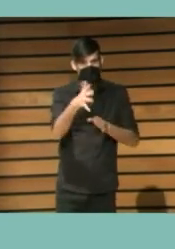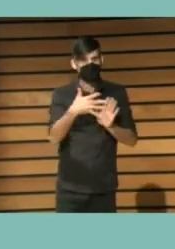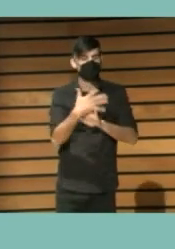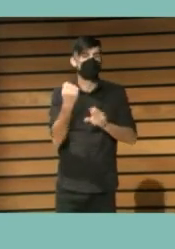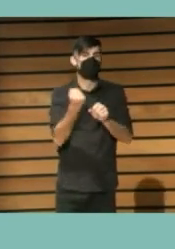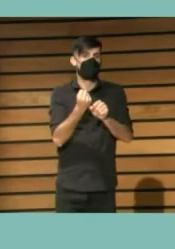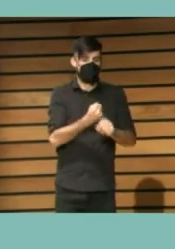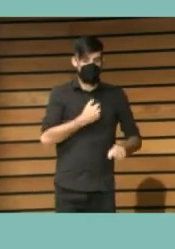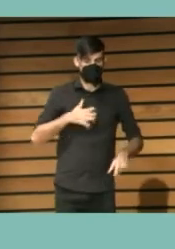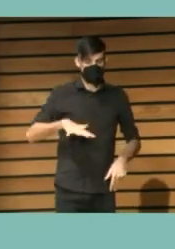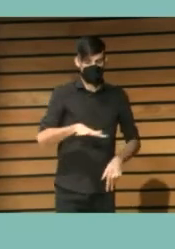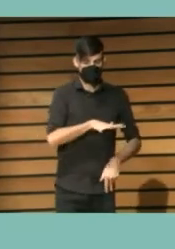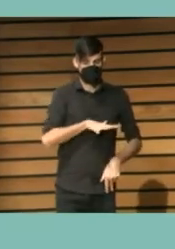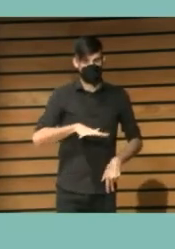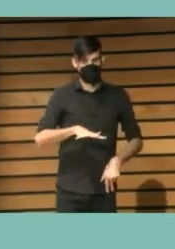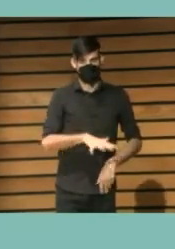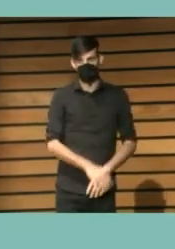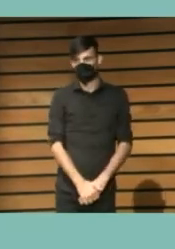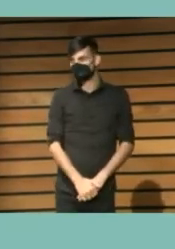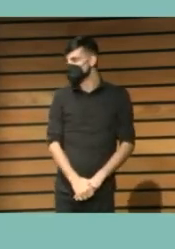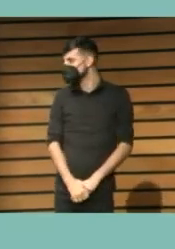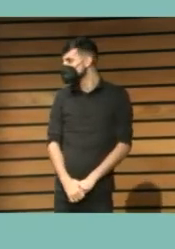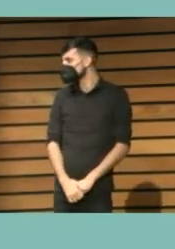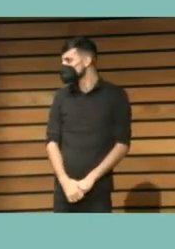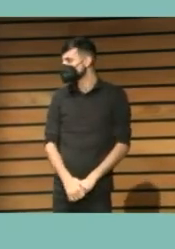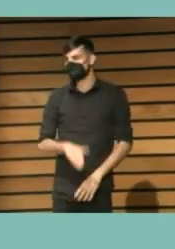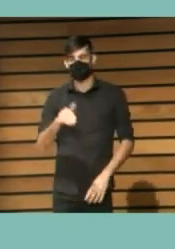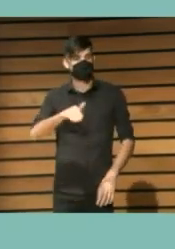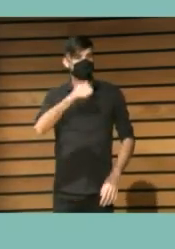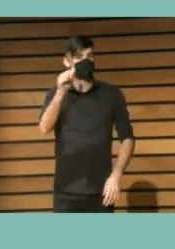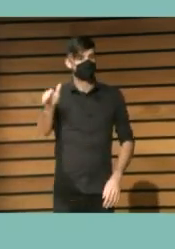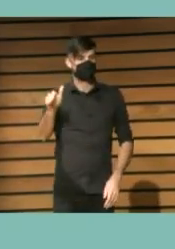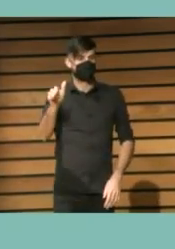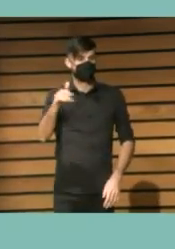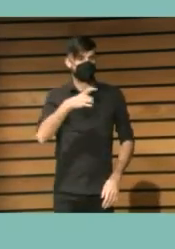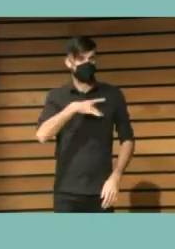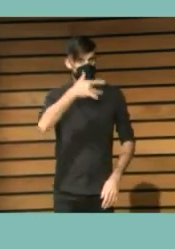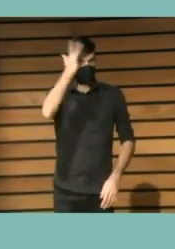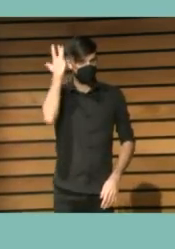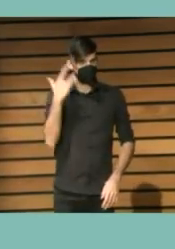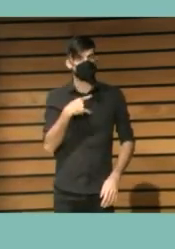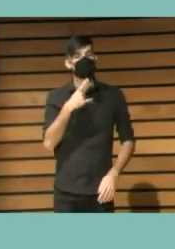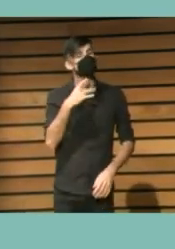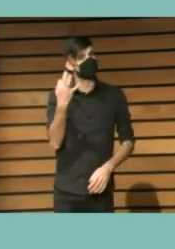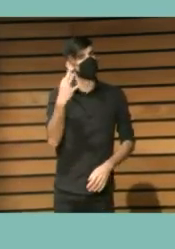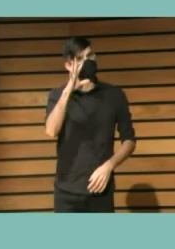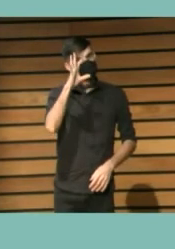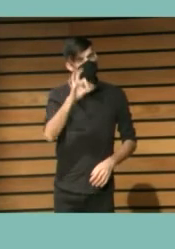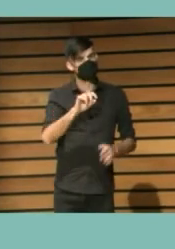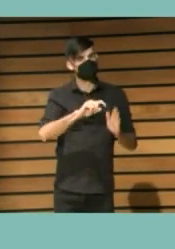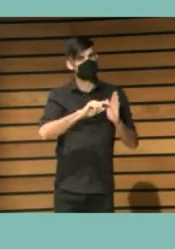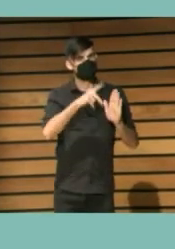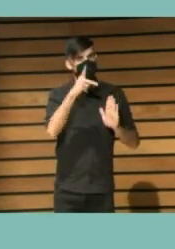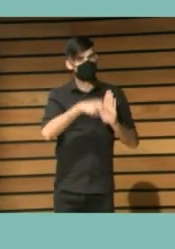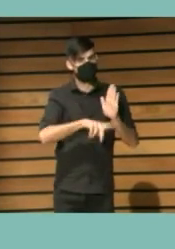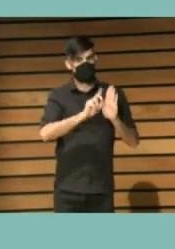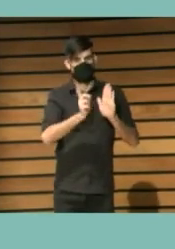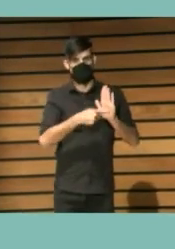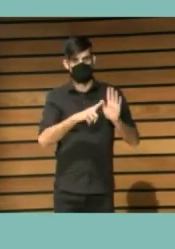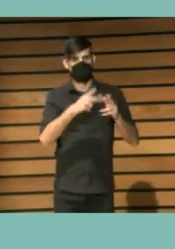local. Pues yo sí que de verdad creo que hay que cambiar las políticas públicas y que